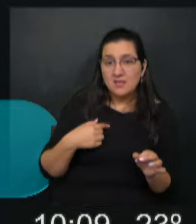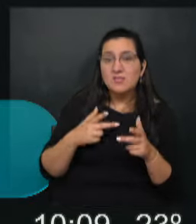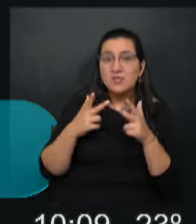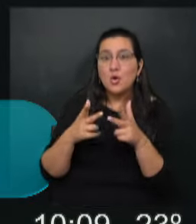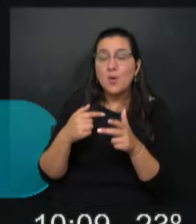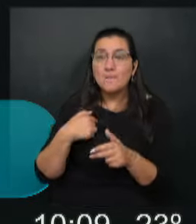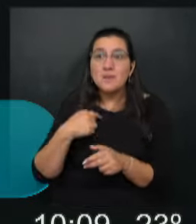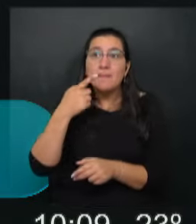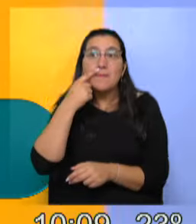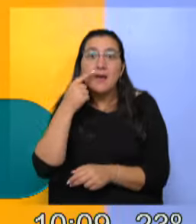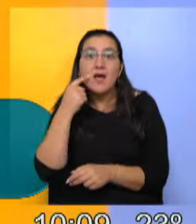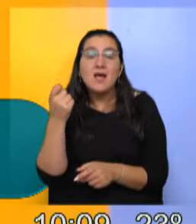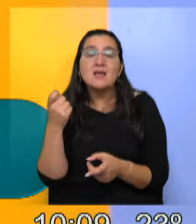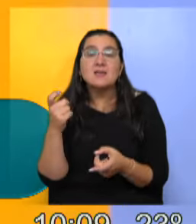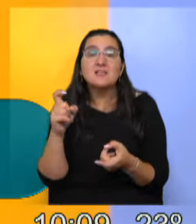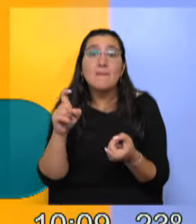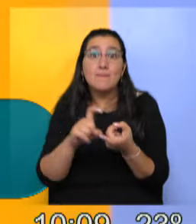es marido,